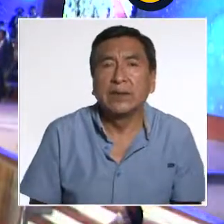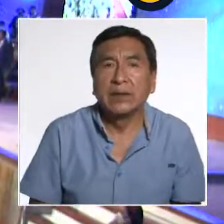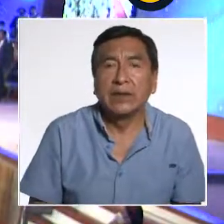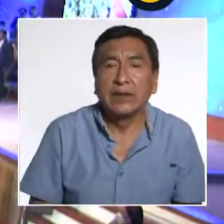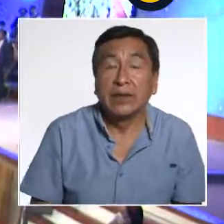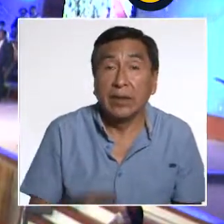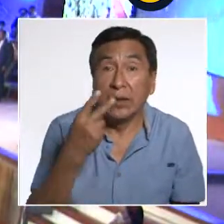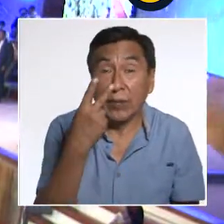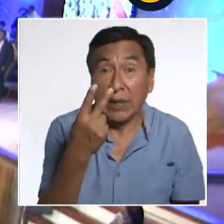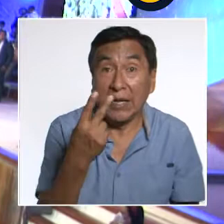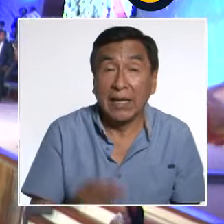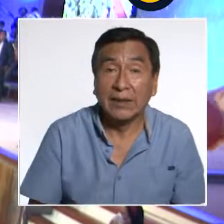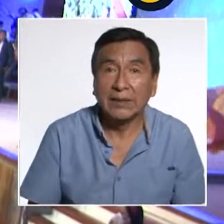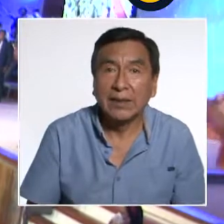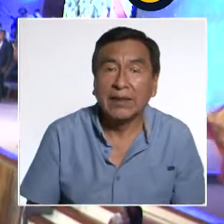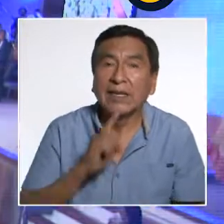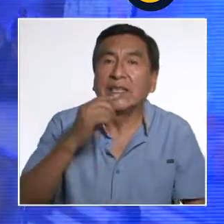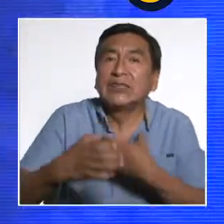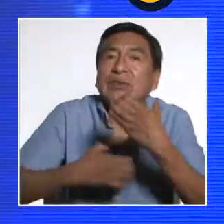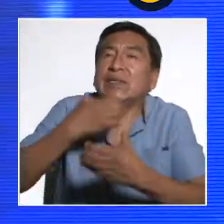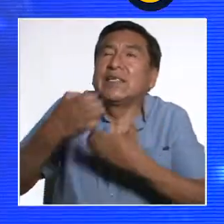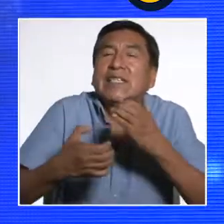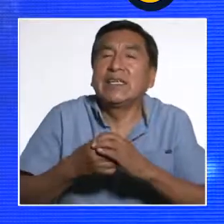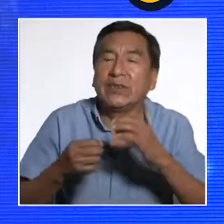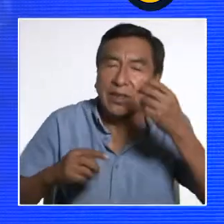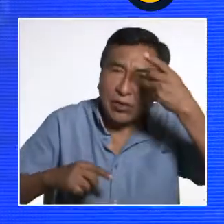Y mire, es un grito de dolor.